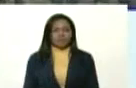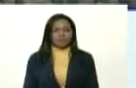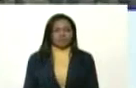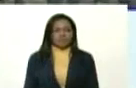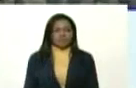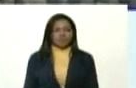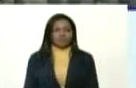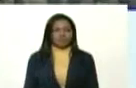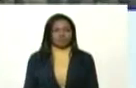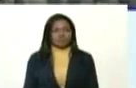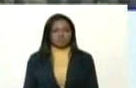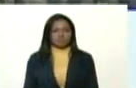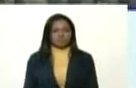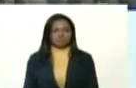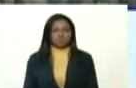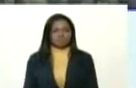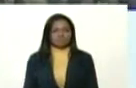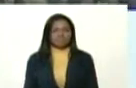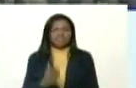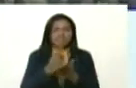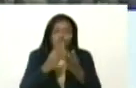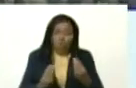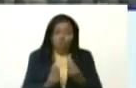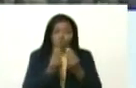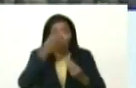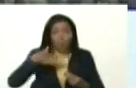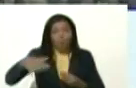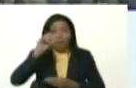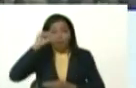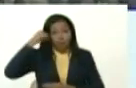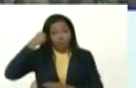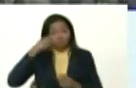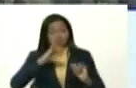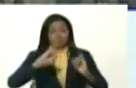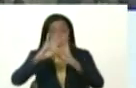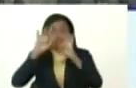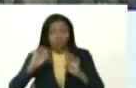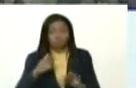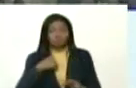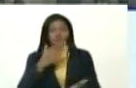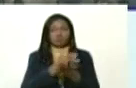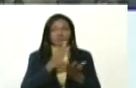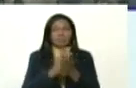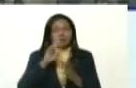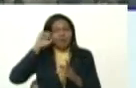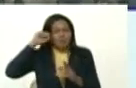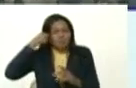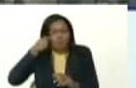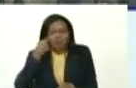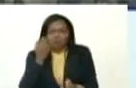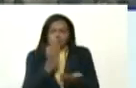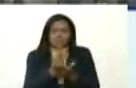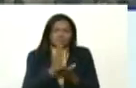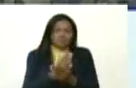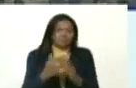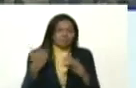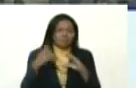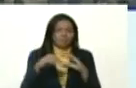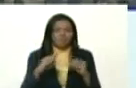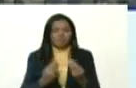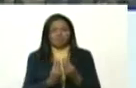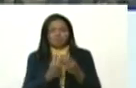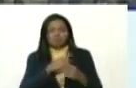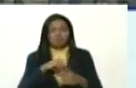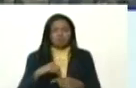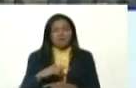Siempre con el pueblo. Recuerden ustedes, yo siempre lo recuerdo, el mensaje del comandante